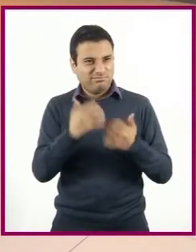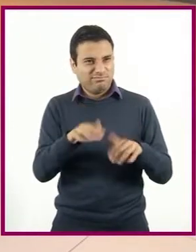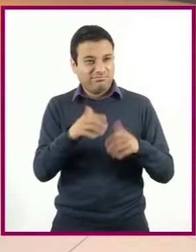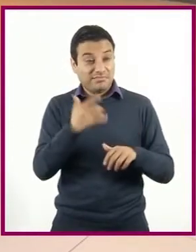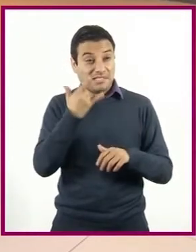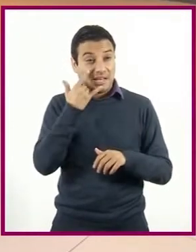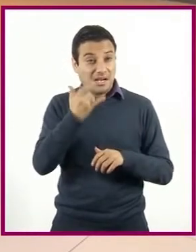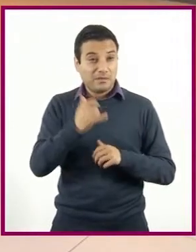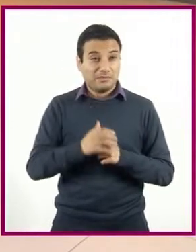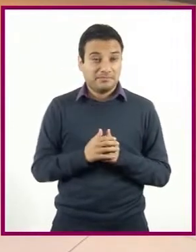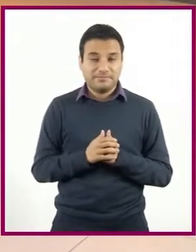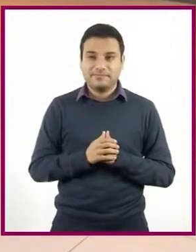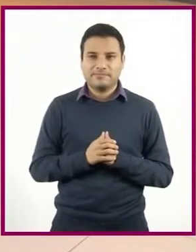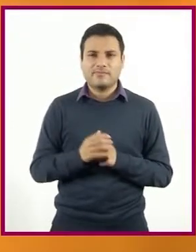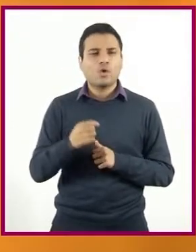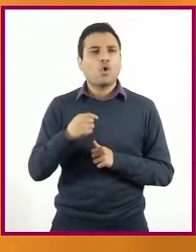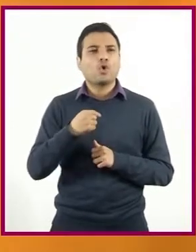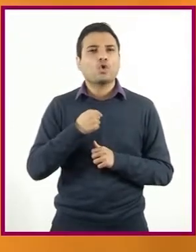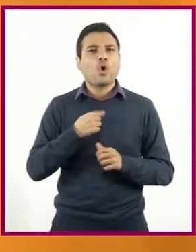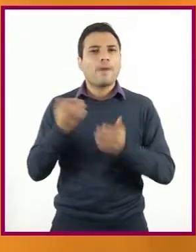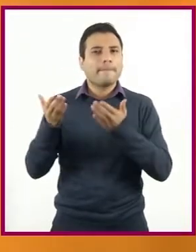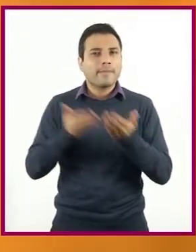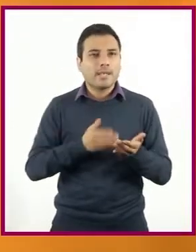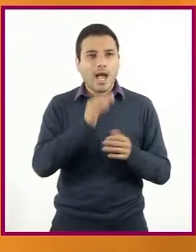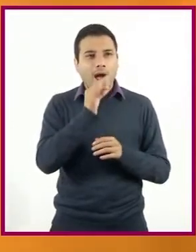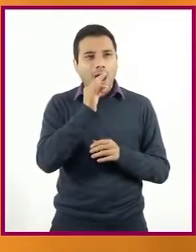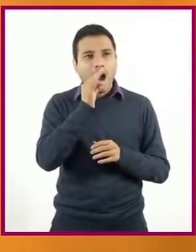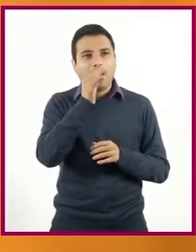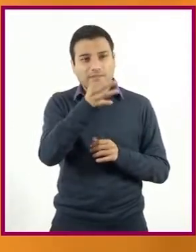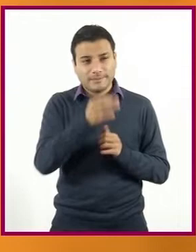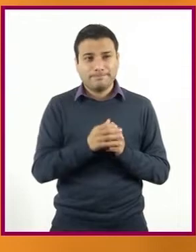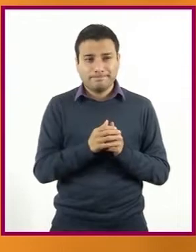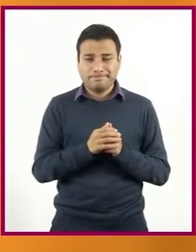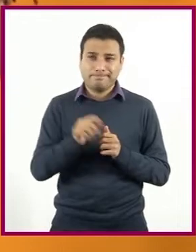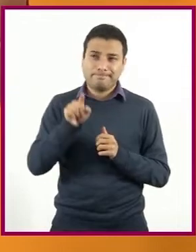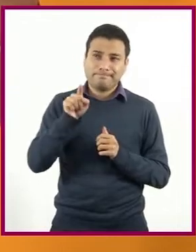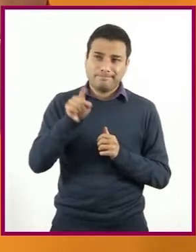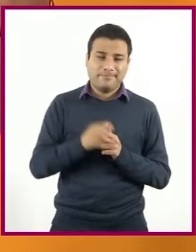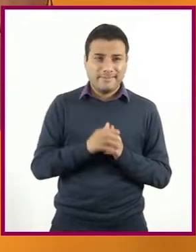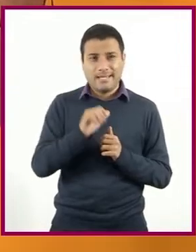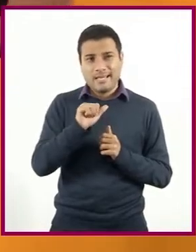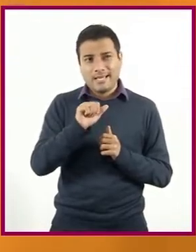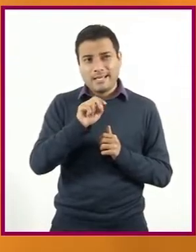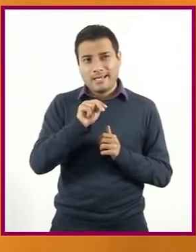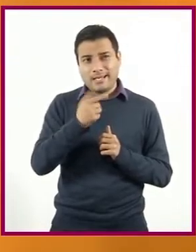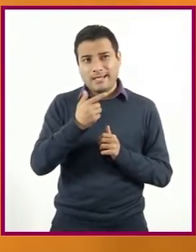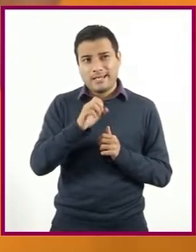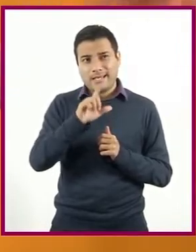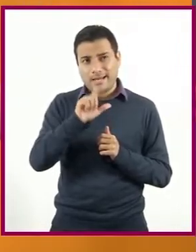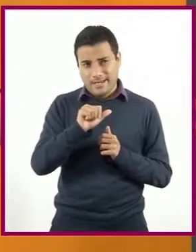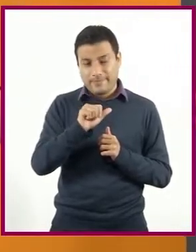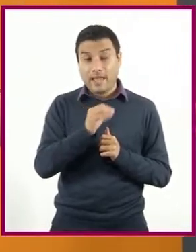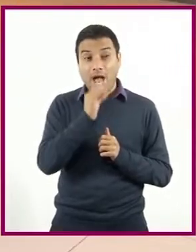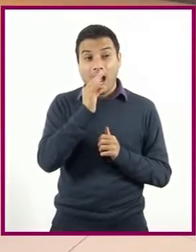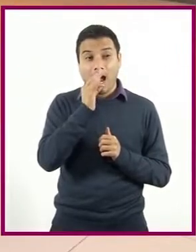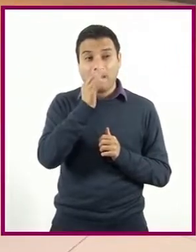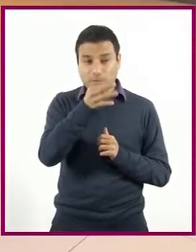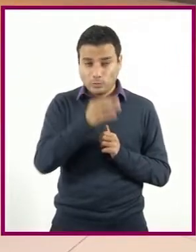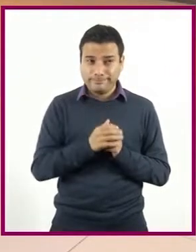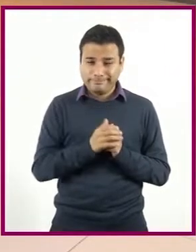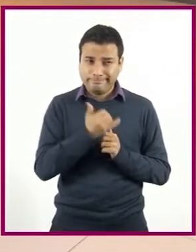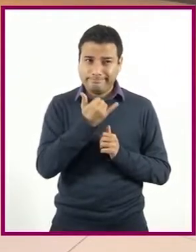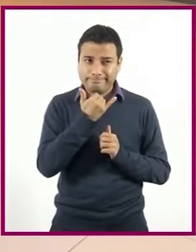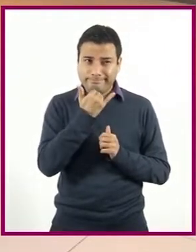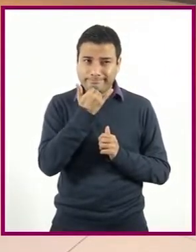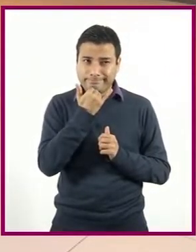adiviné. Yo solo vine a avisarles que vengo de parte de Ángela Peralta a decirles que no